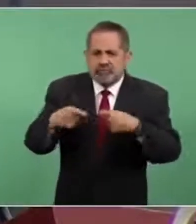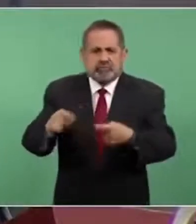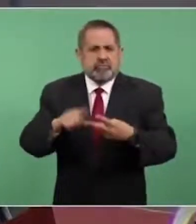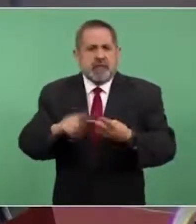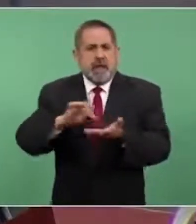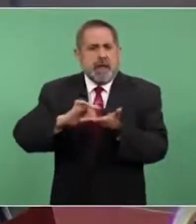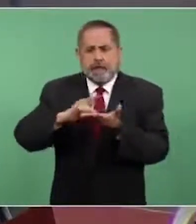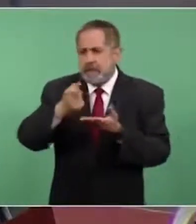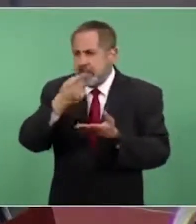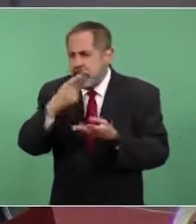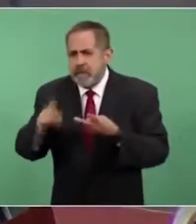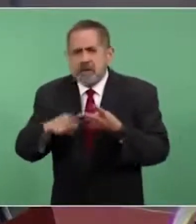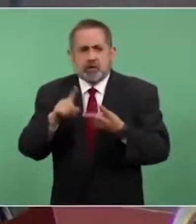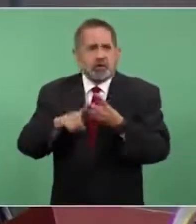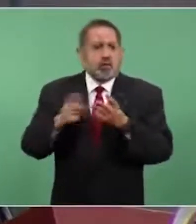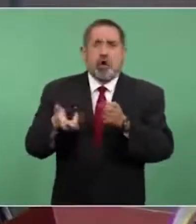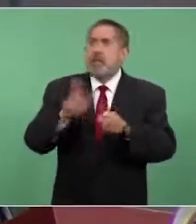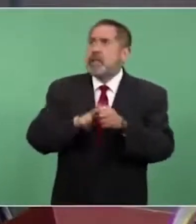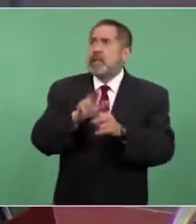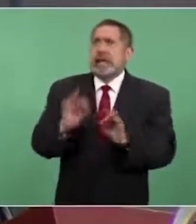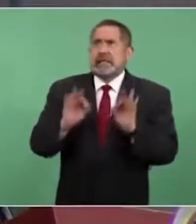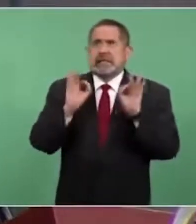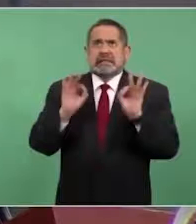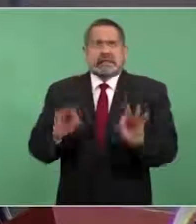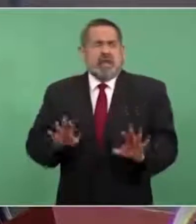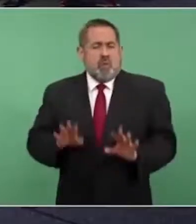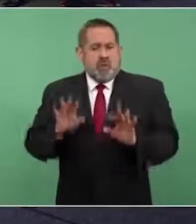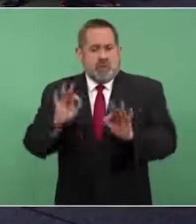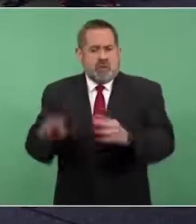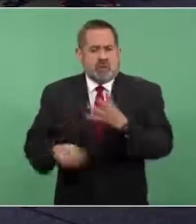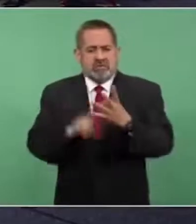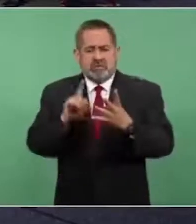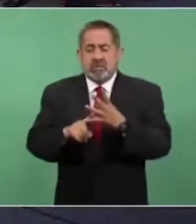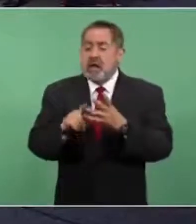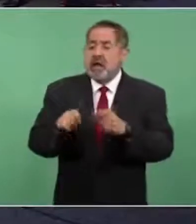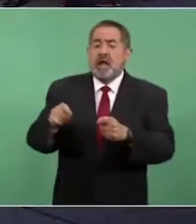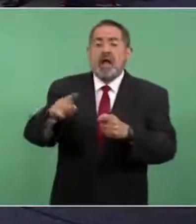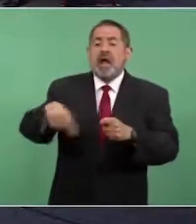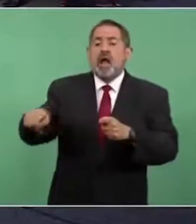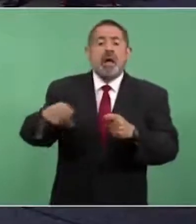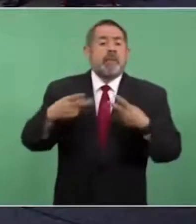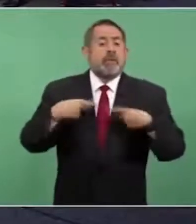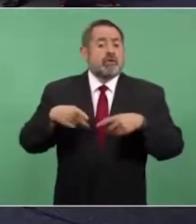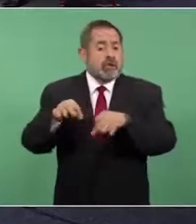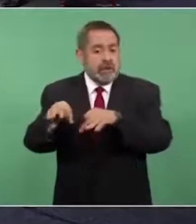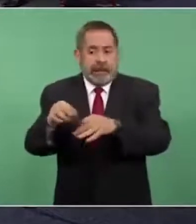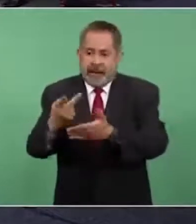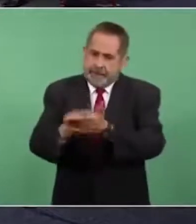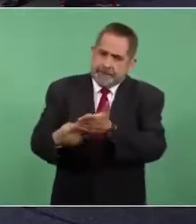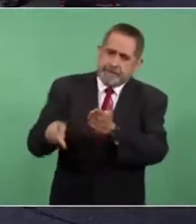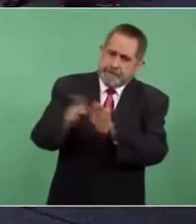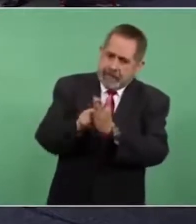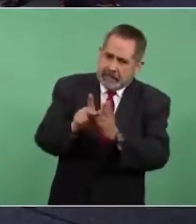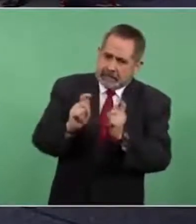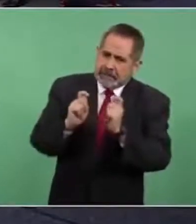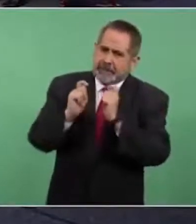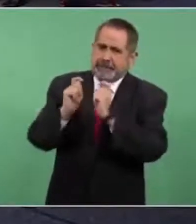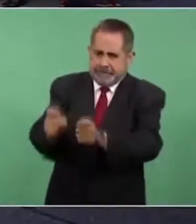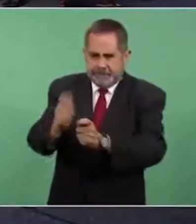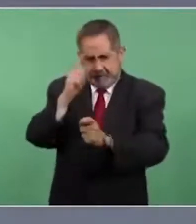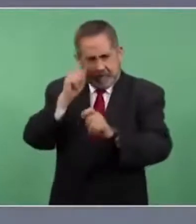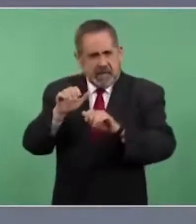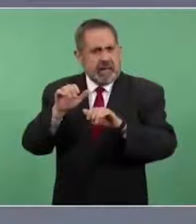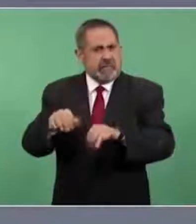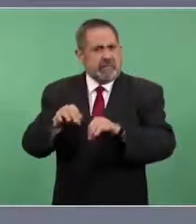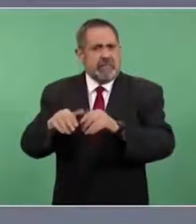medicamentos, buenas instalaciones y basificación a los trabajadores del sector. Está en